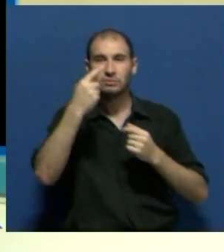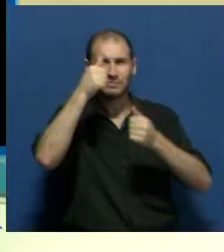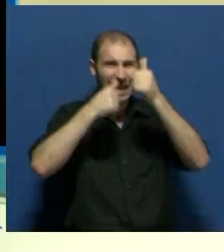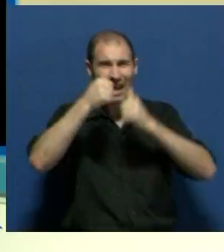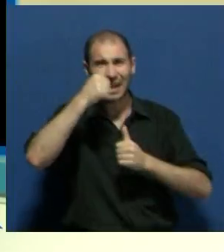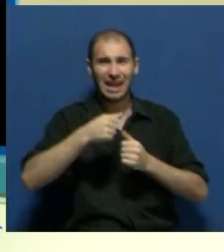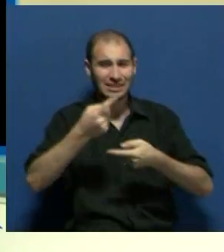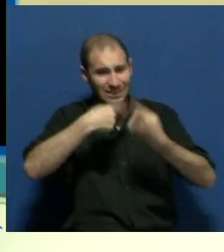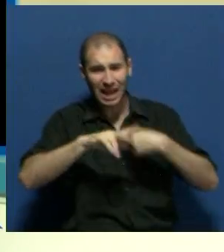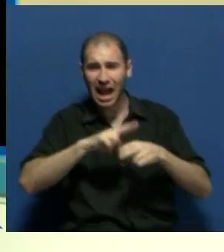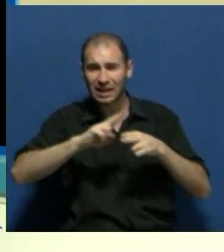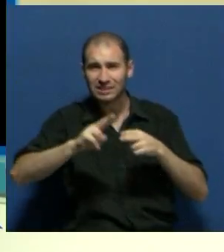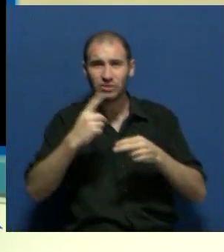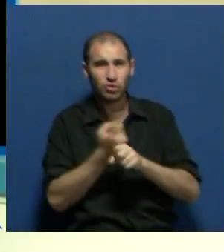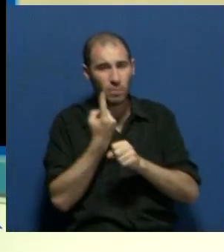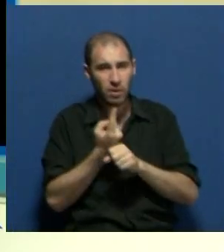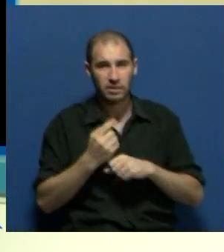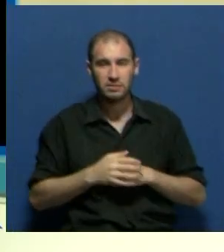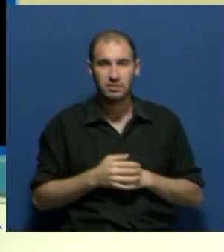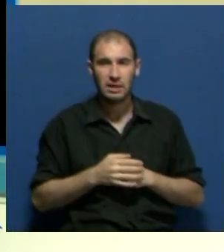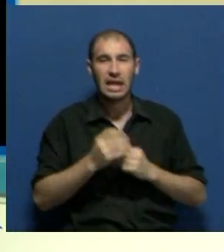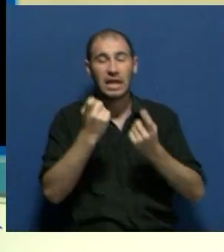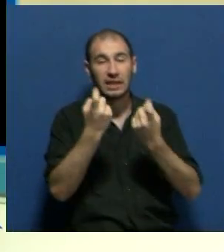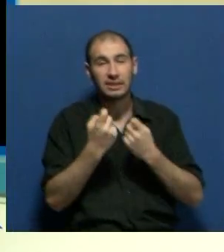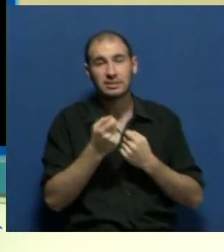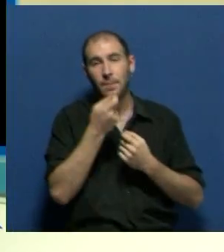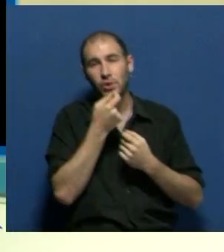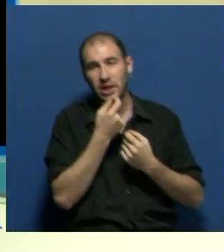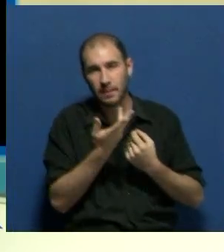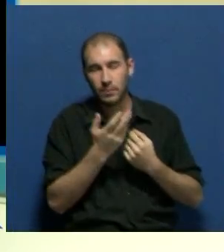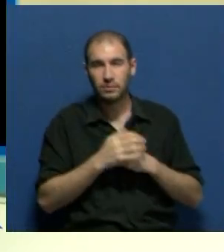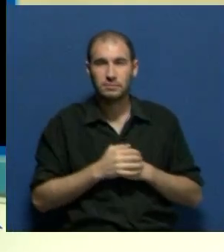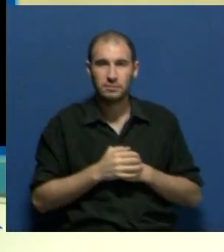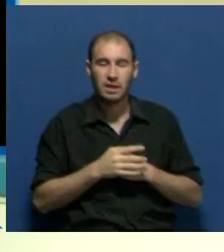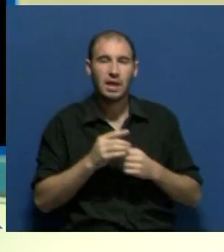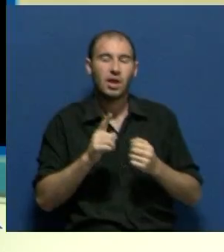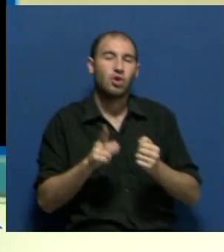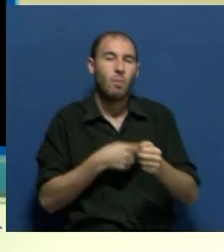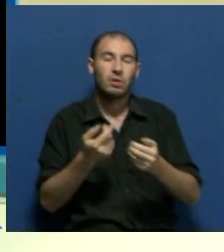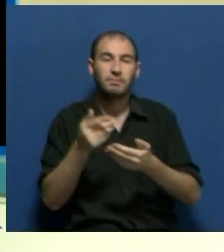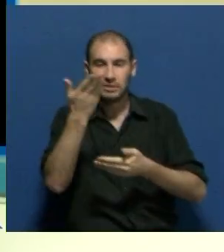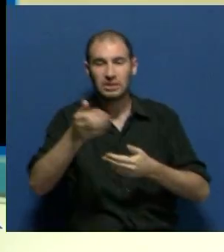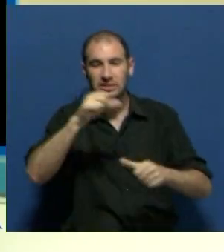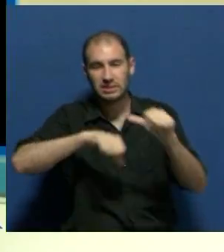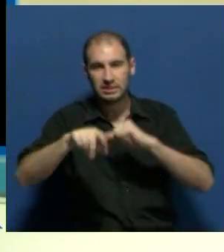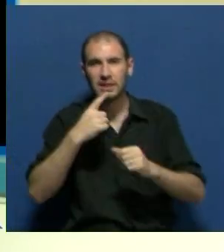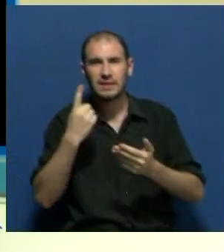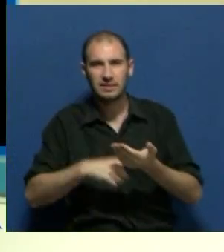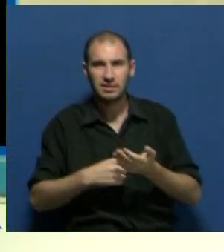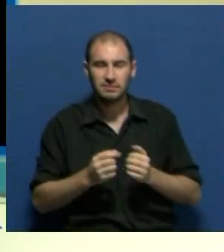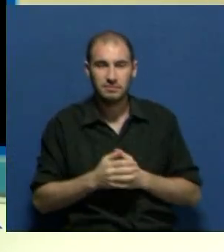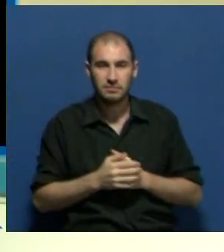daños irreversibles a la vista. Se requiere, por ejemplo, lo que comúnmente los científicos nosotros determinamos